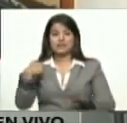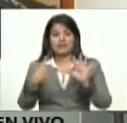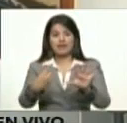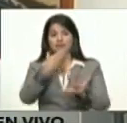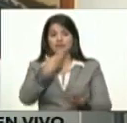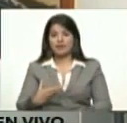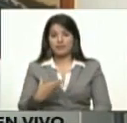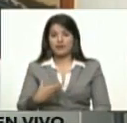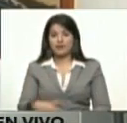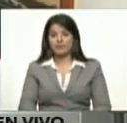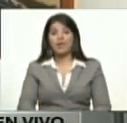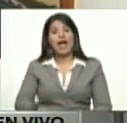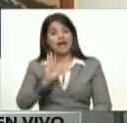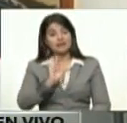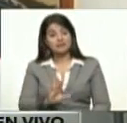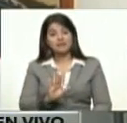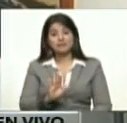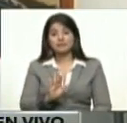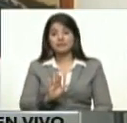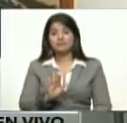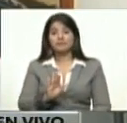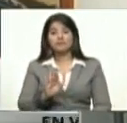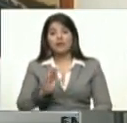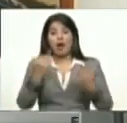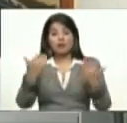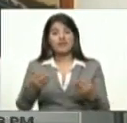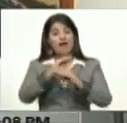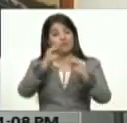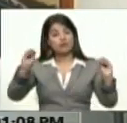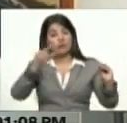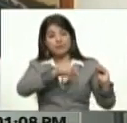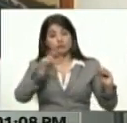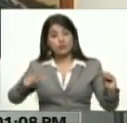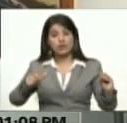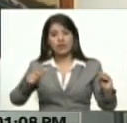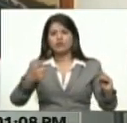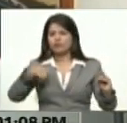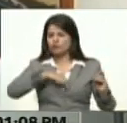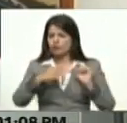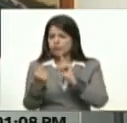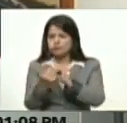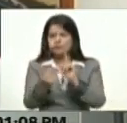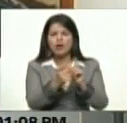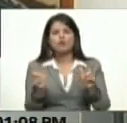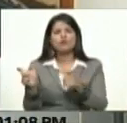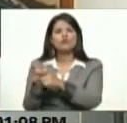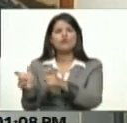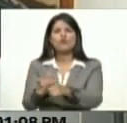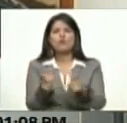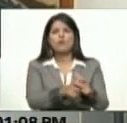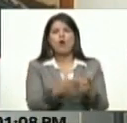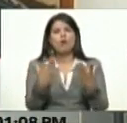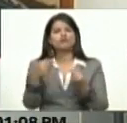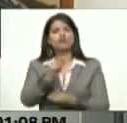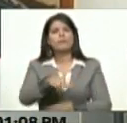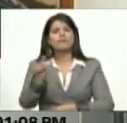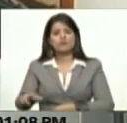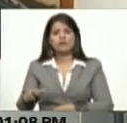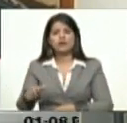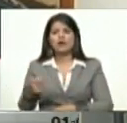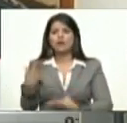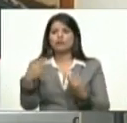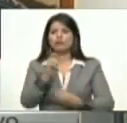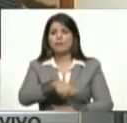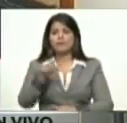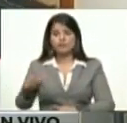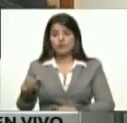de diciembre. Y ese electorado, se lo podemos decir, quienes hemos hablado con los grupos de base, muchos de los